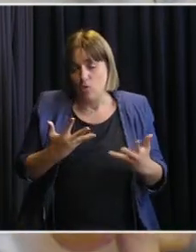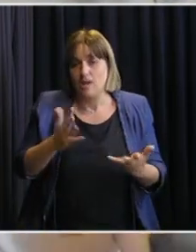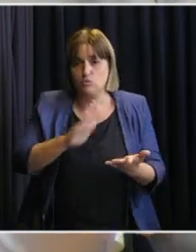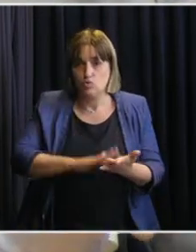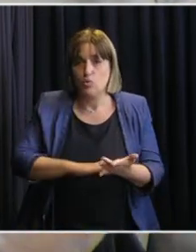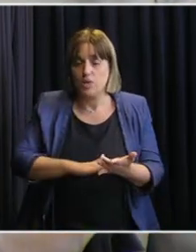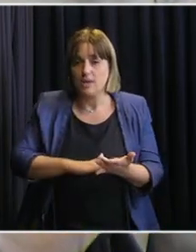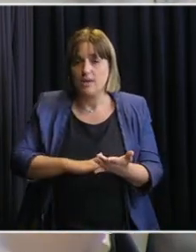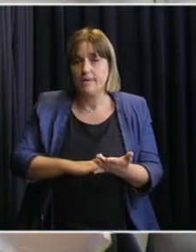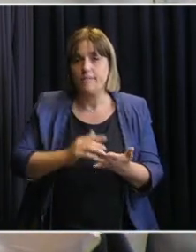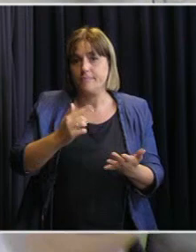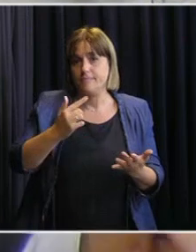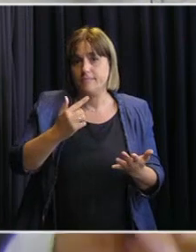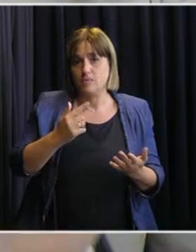que